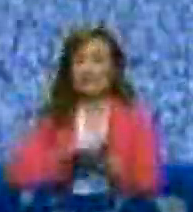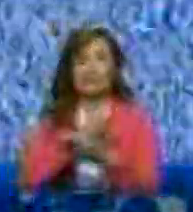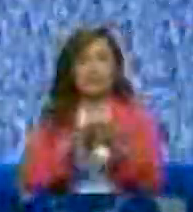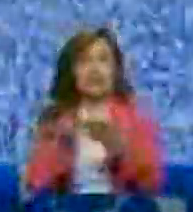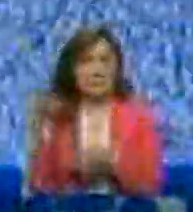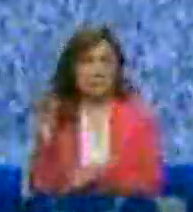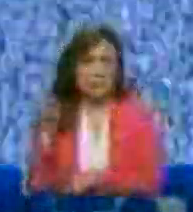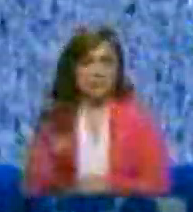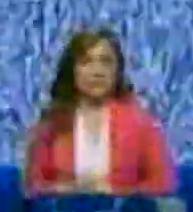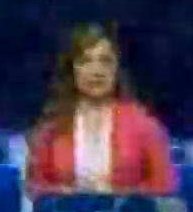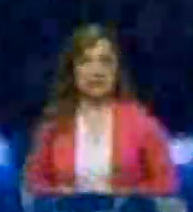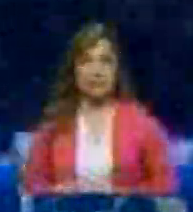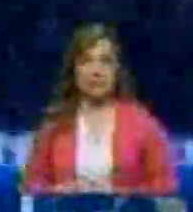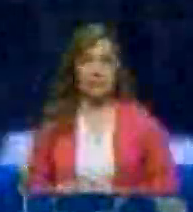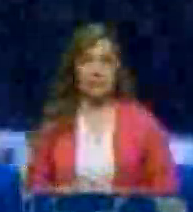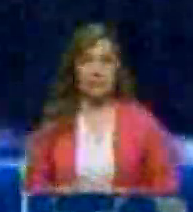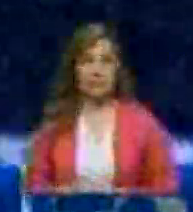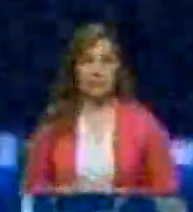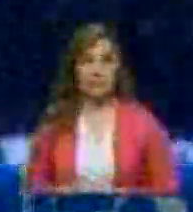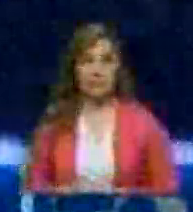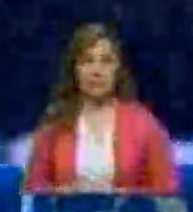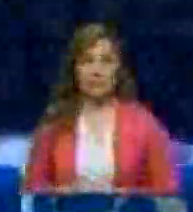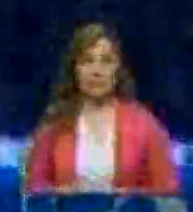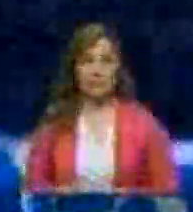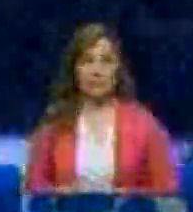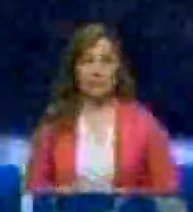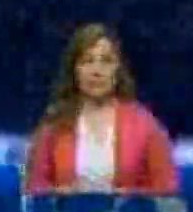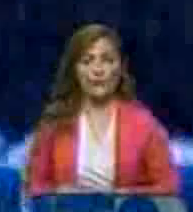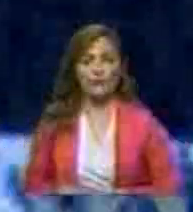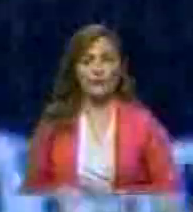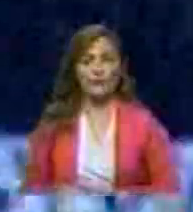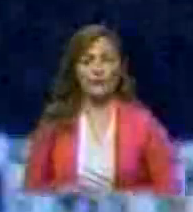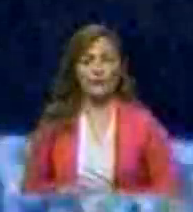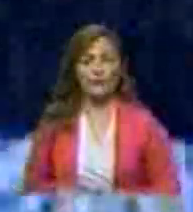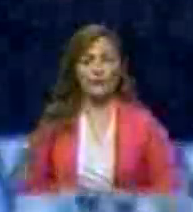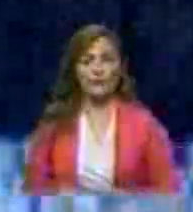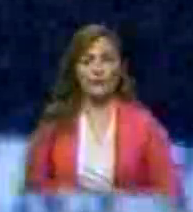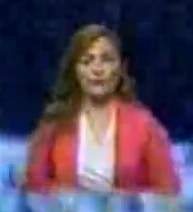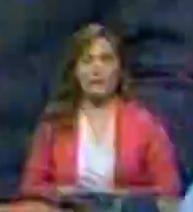aire carlos acotó 24 horas